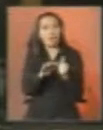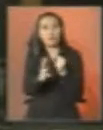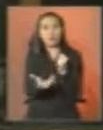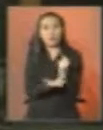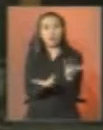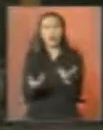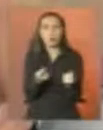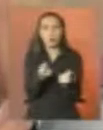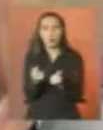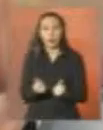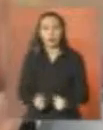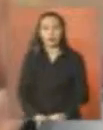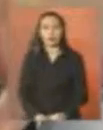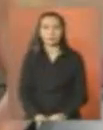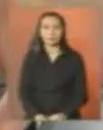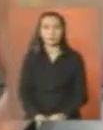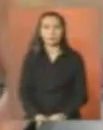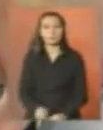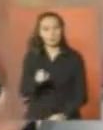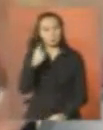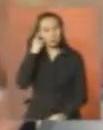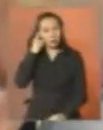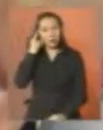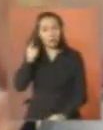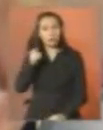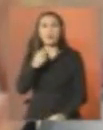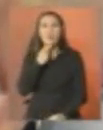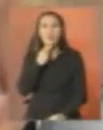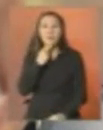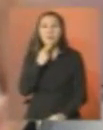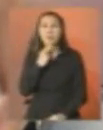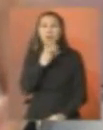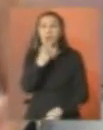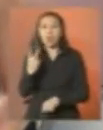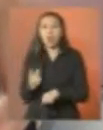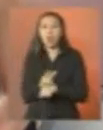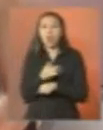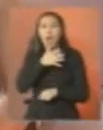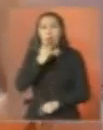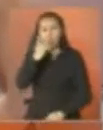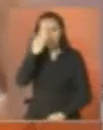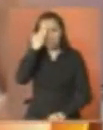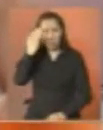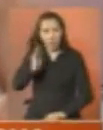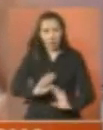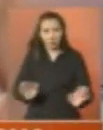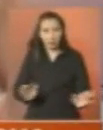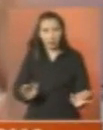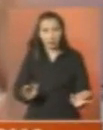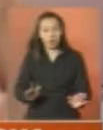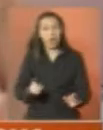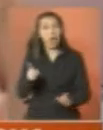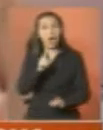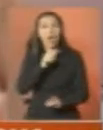fondos. ¿Se imagina usted vivir con 2 horas de agua al día? Bueno, así es como están viviendo los